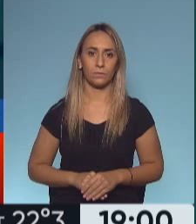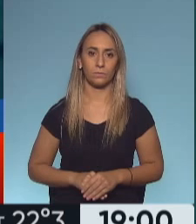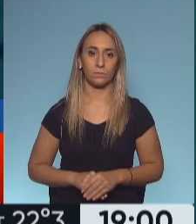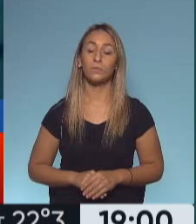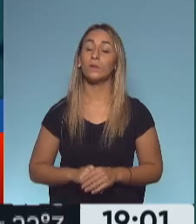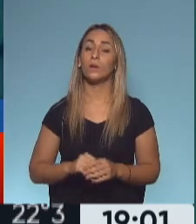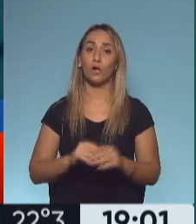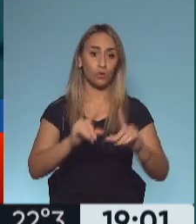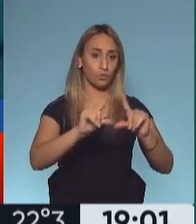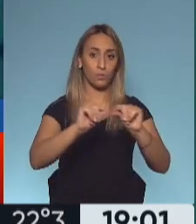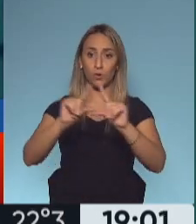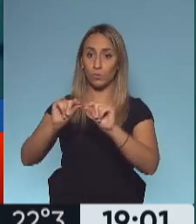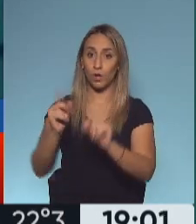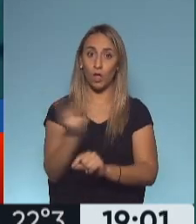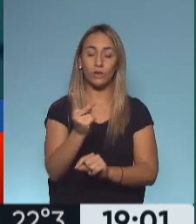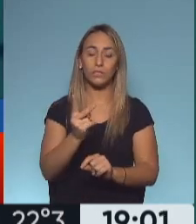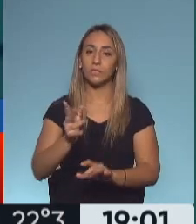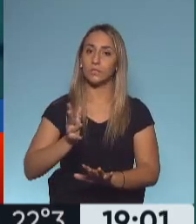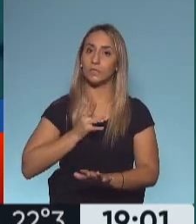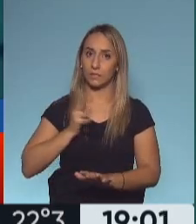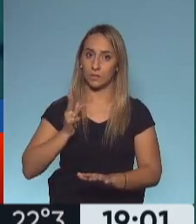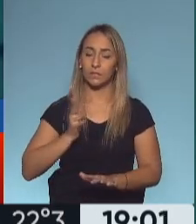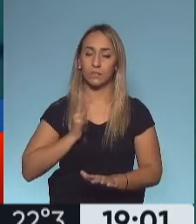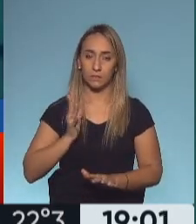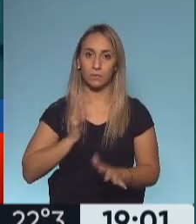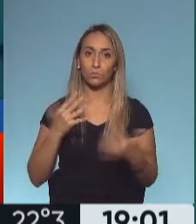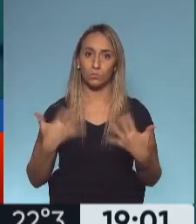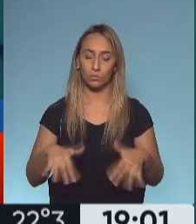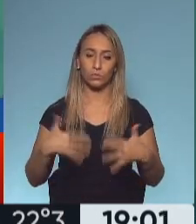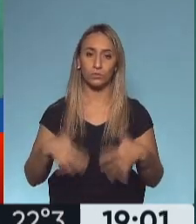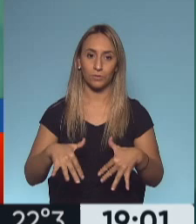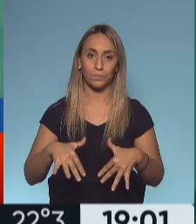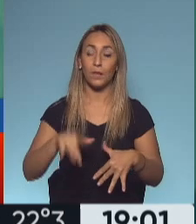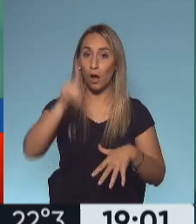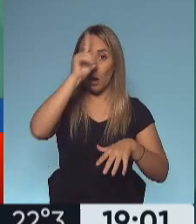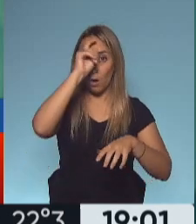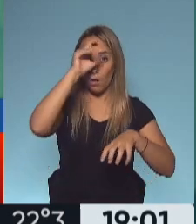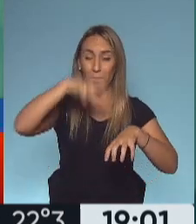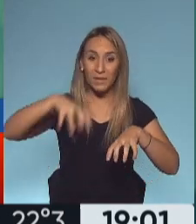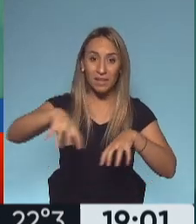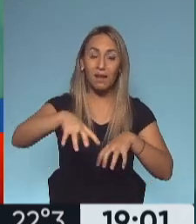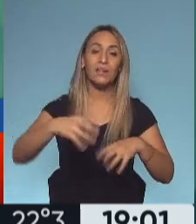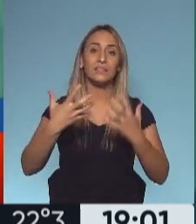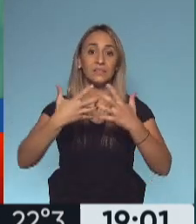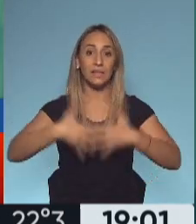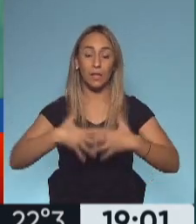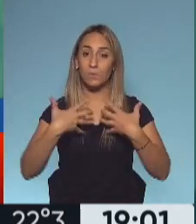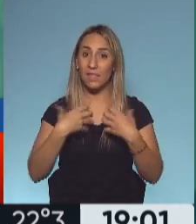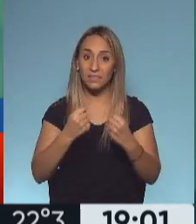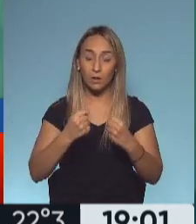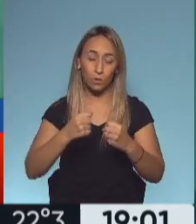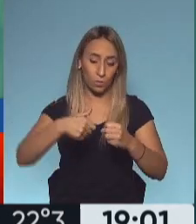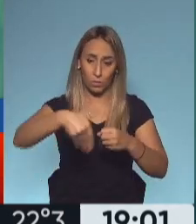Estos son los números que asustan. El sistema sanitario al borde del